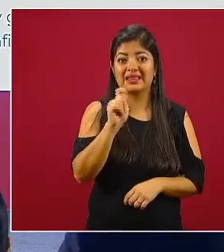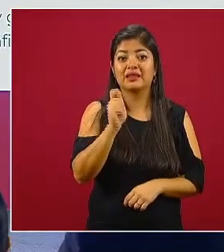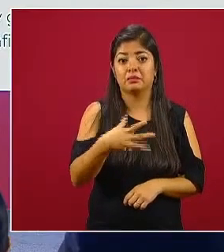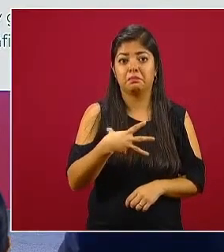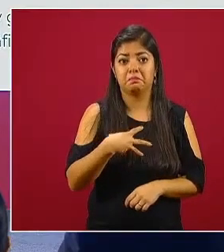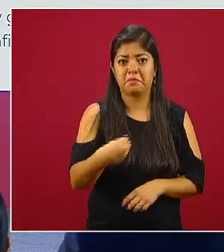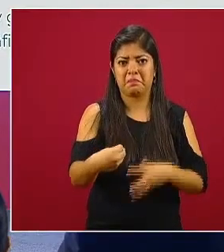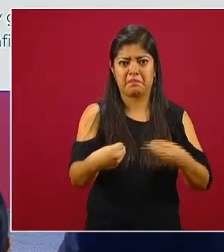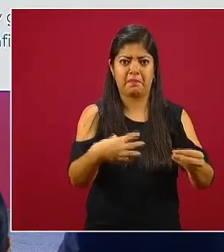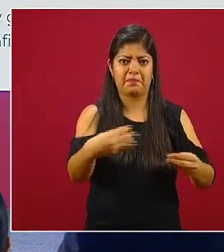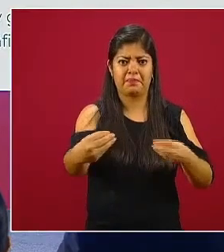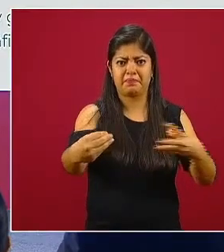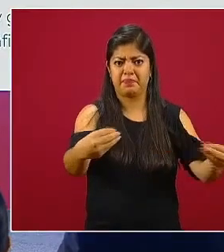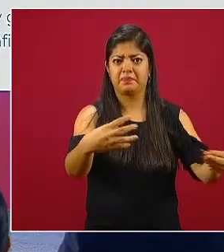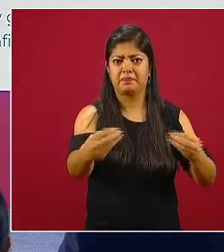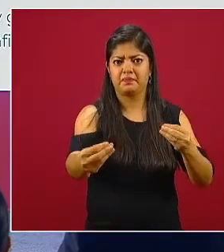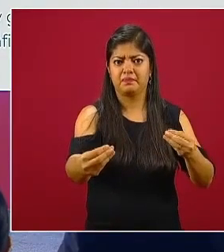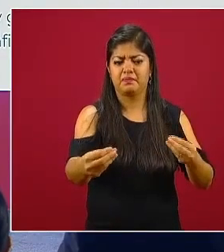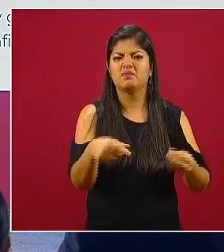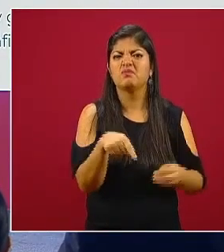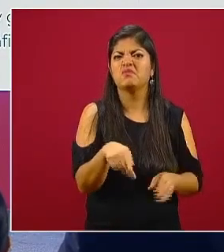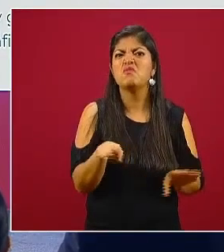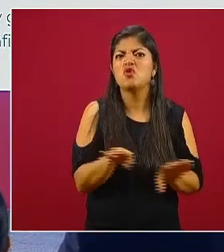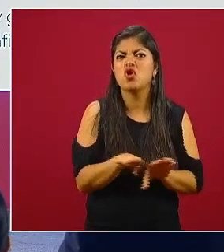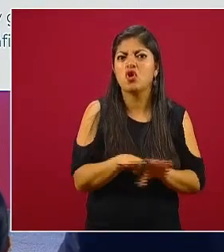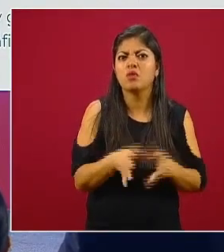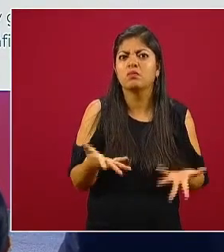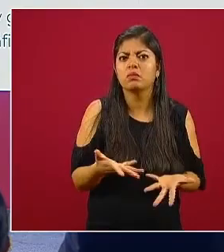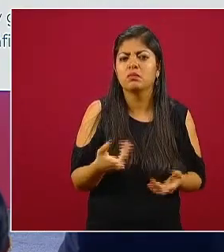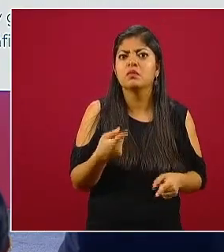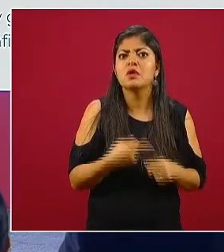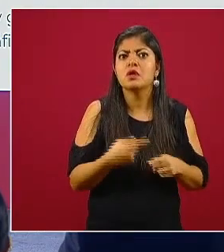que presenta una dinámica que depende de